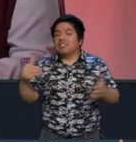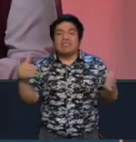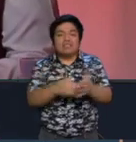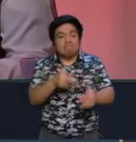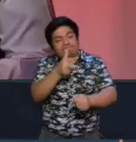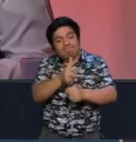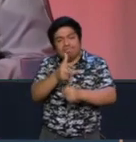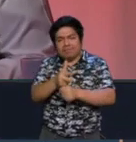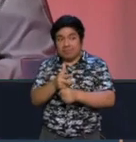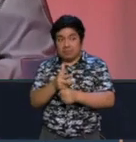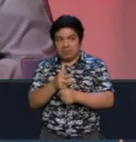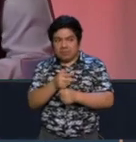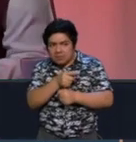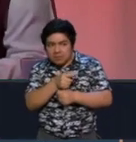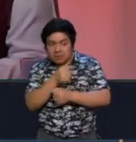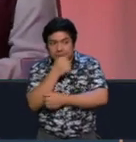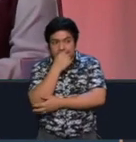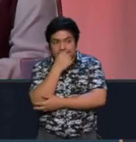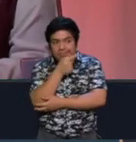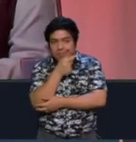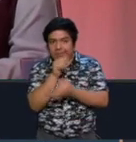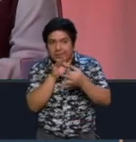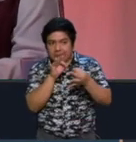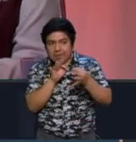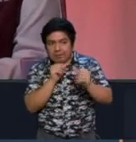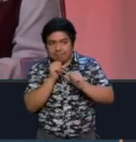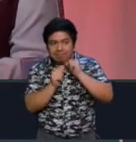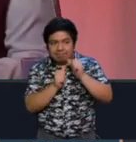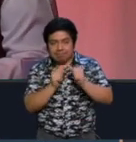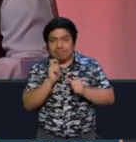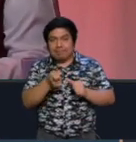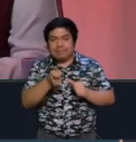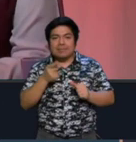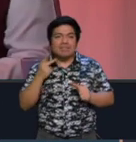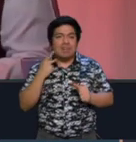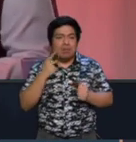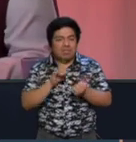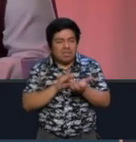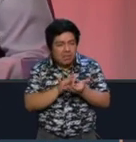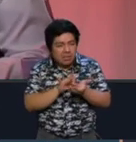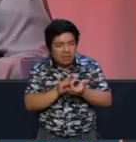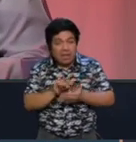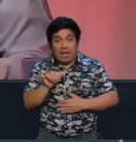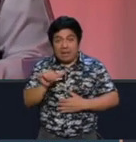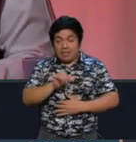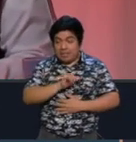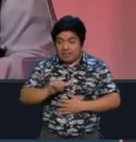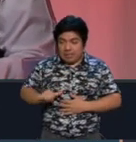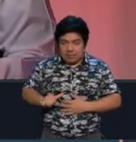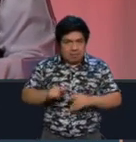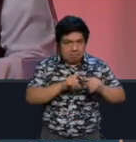cámaras. Pero lo que es escandaloso es que no expliques a la gente qué es la policía auxiliar. En las 16